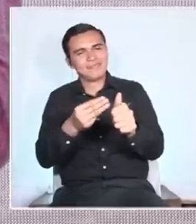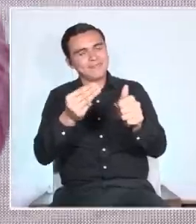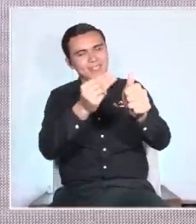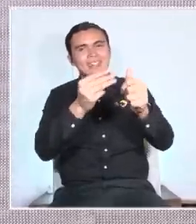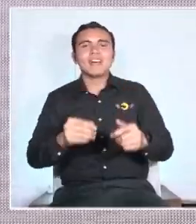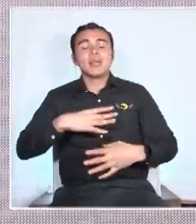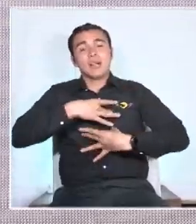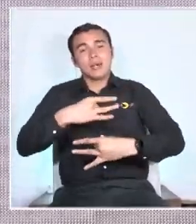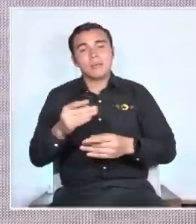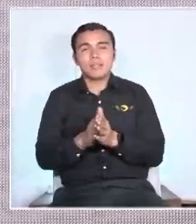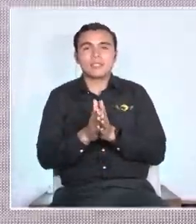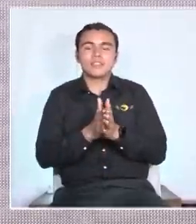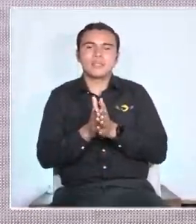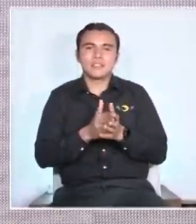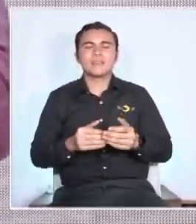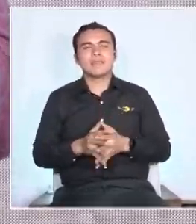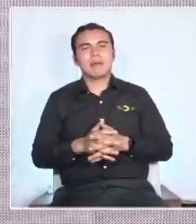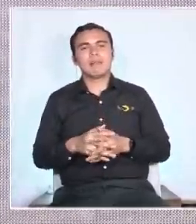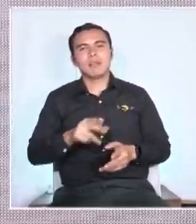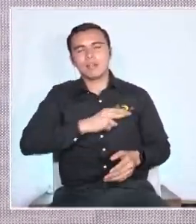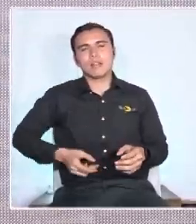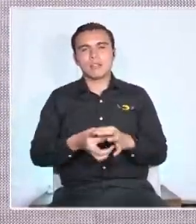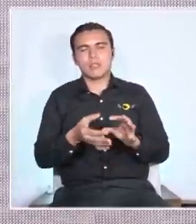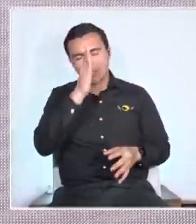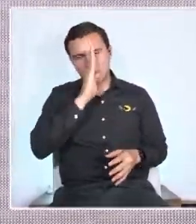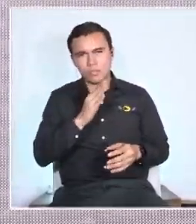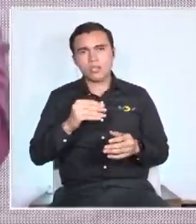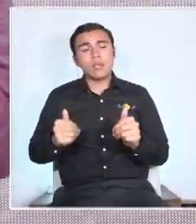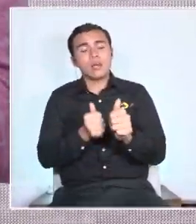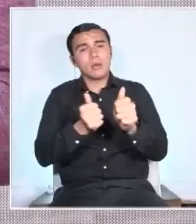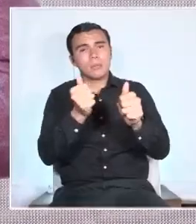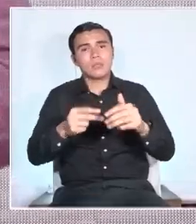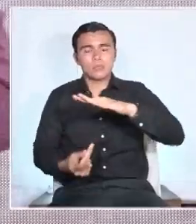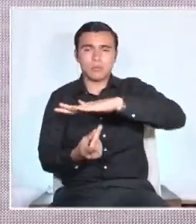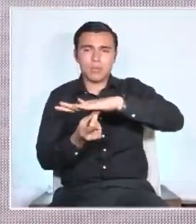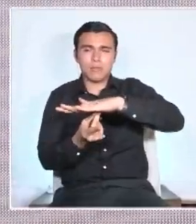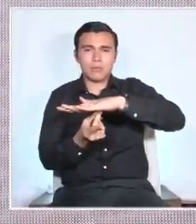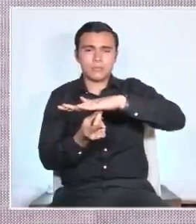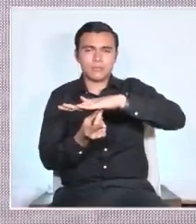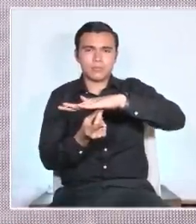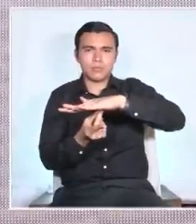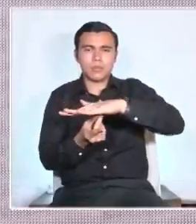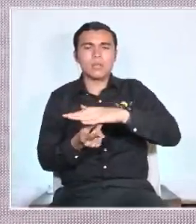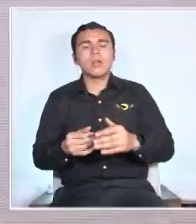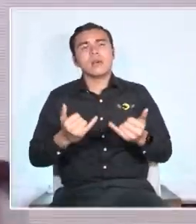apasionados por el reino de Dios. Y el apóstol Pablo era de esta manera.